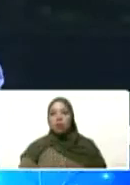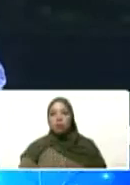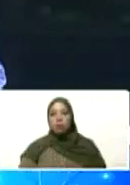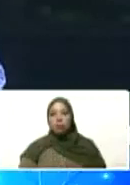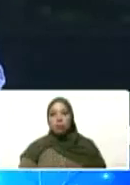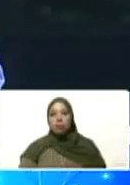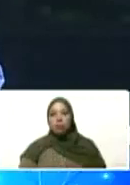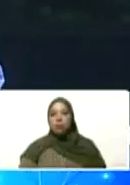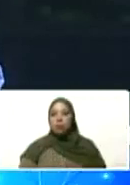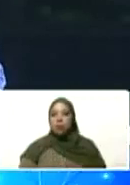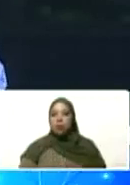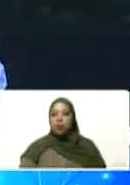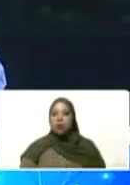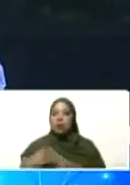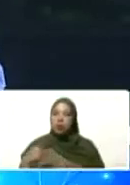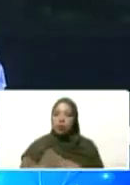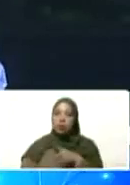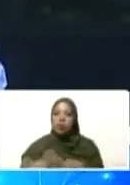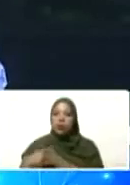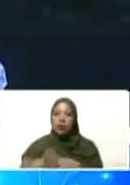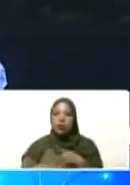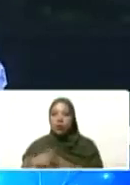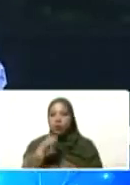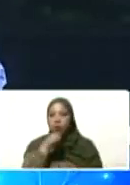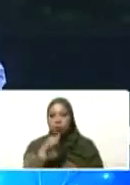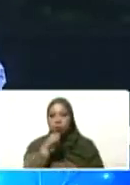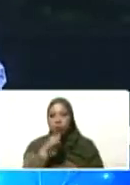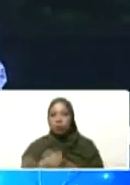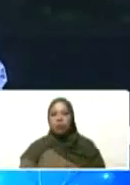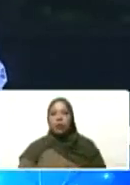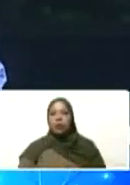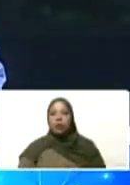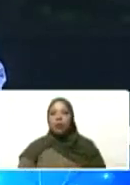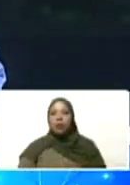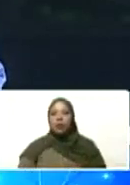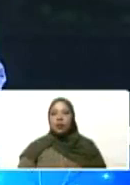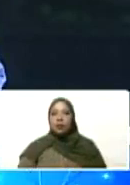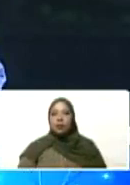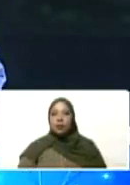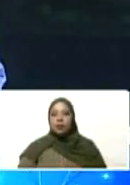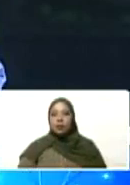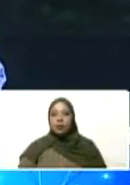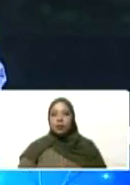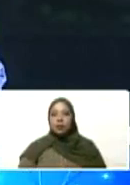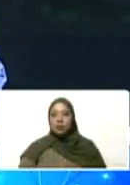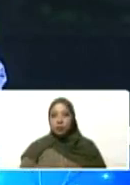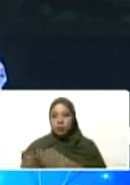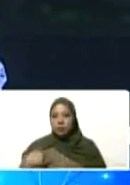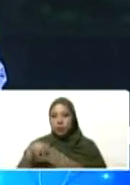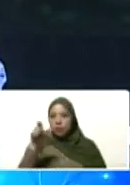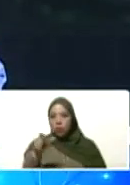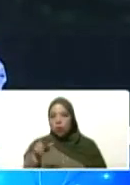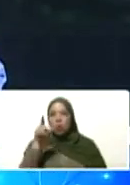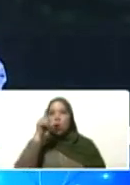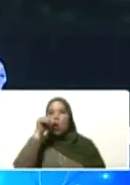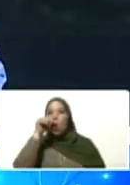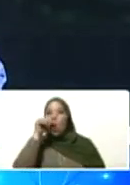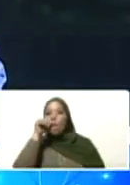Están productores, todos los productores aquí del campo, Francisco